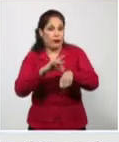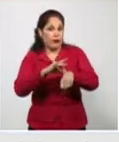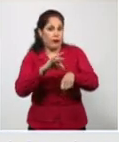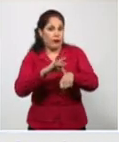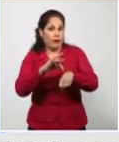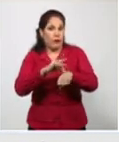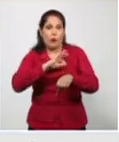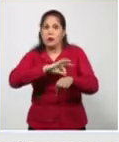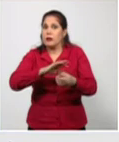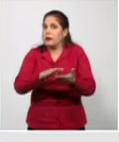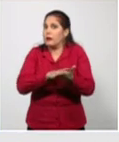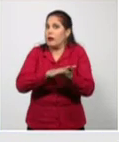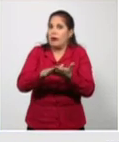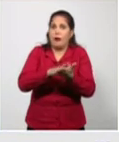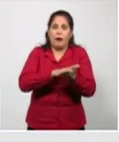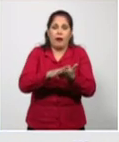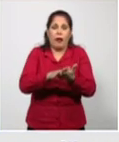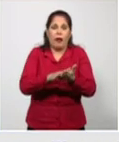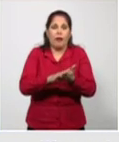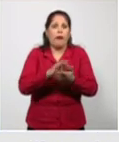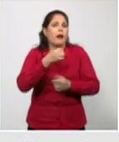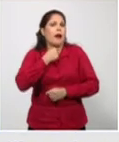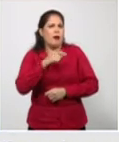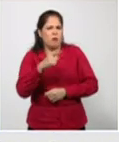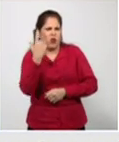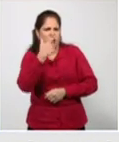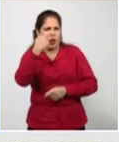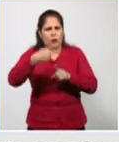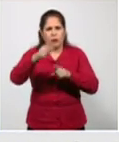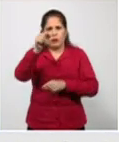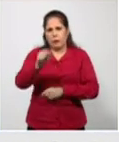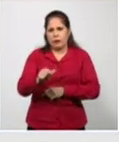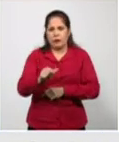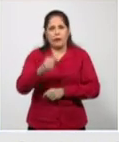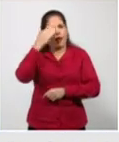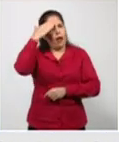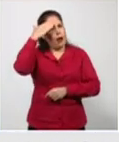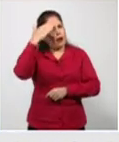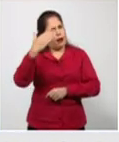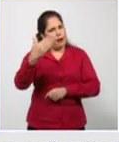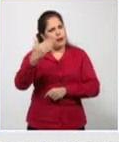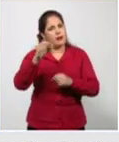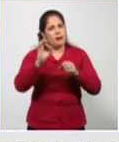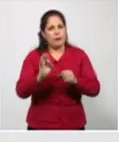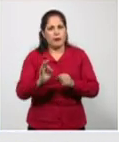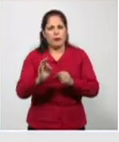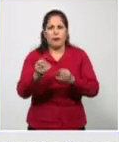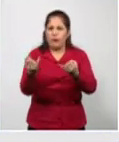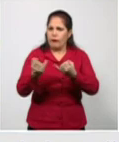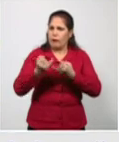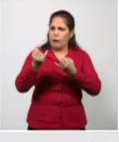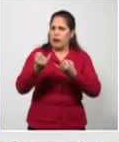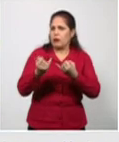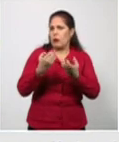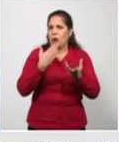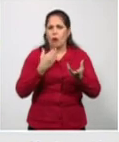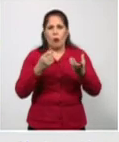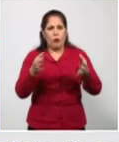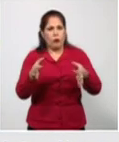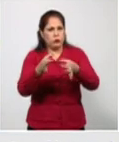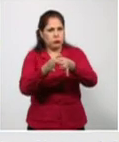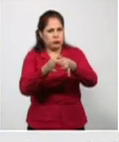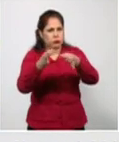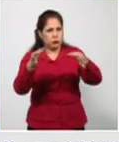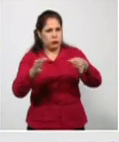síntomas, claro, que además tú no sabes quién es y quién no es. Agradecerle, doctor, por este parte sobre el comportamiento de la COVID-19 en